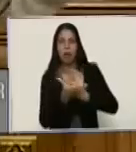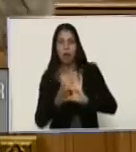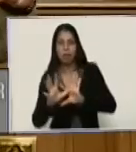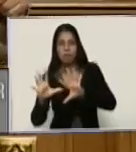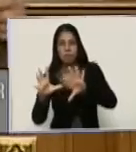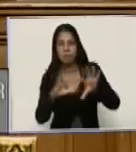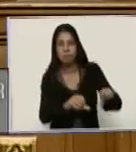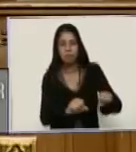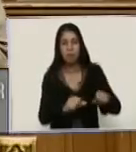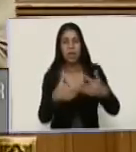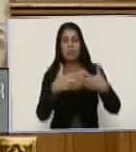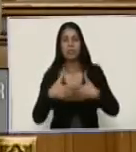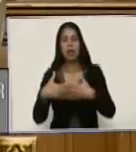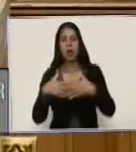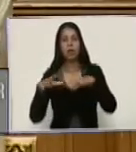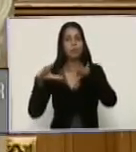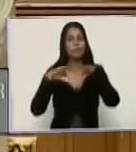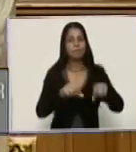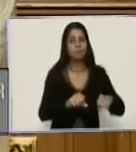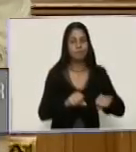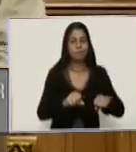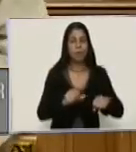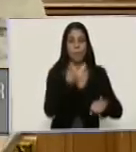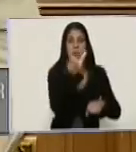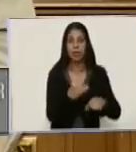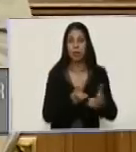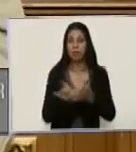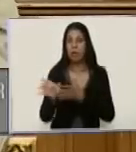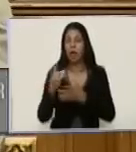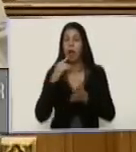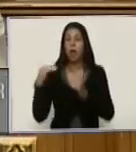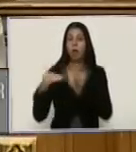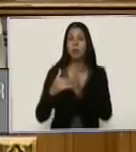a favor de Estados Unidos en contra de Rusia.